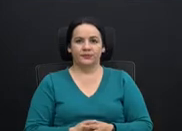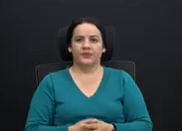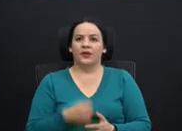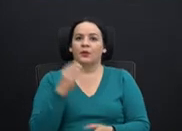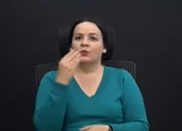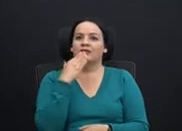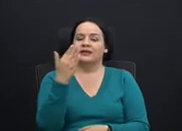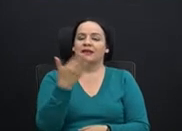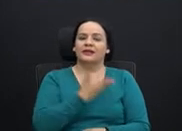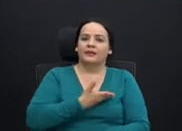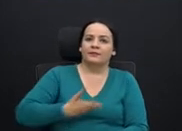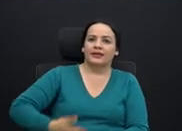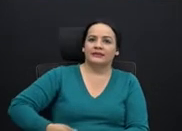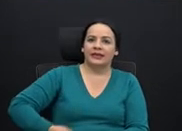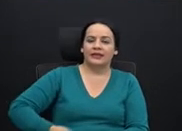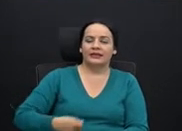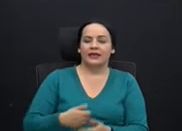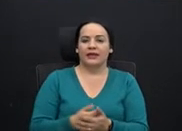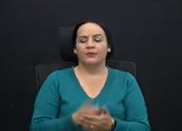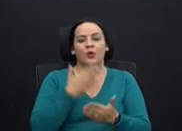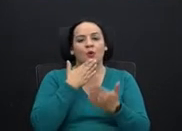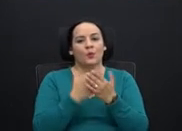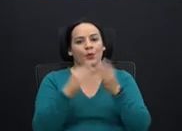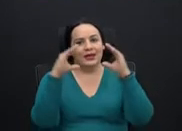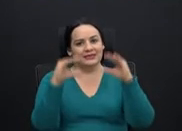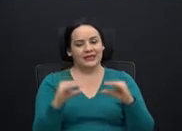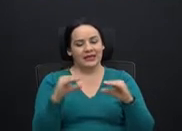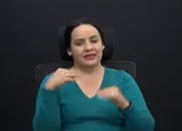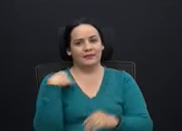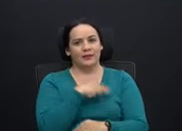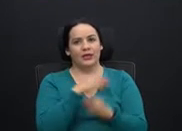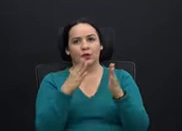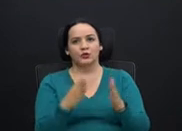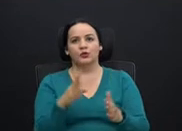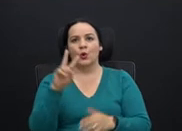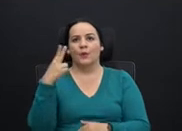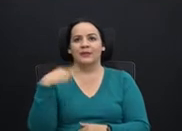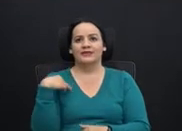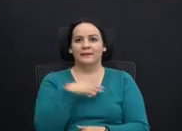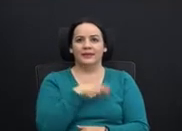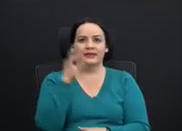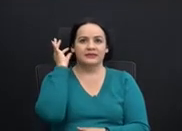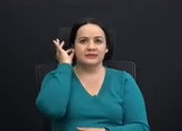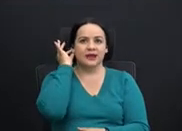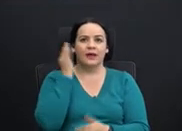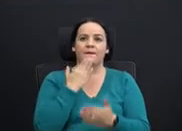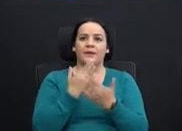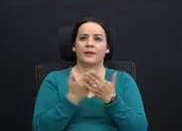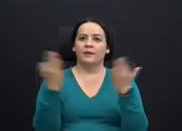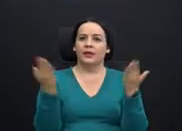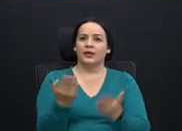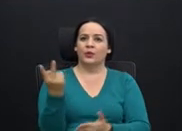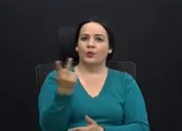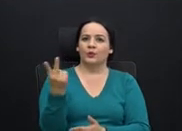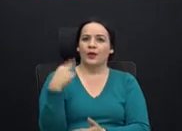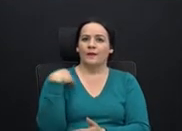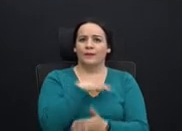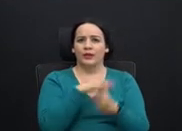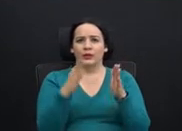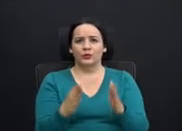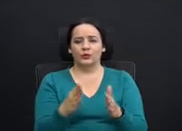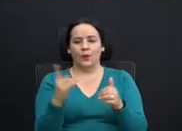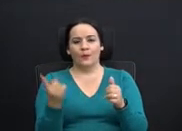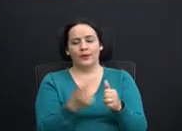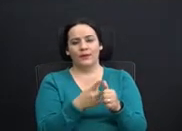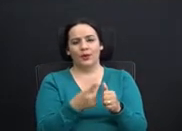Muchas gracias, presidente. Muy buenas tardes, ministro, viceministra, bienvenidos. Ministro, quisiera primero darle